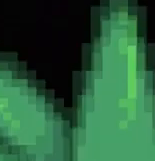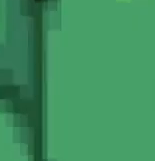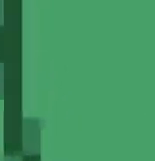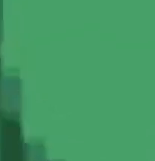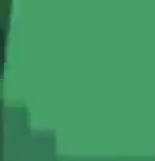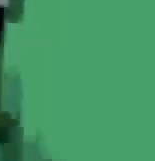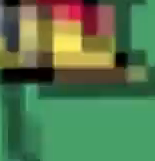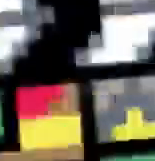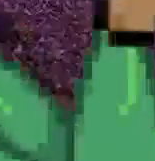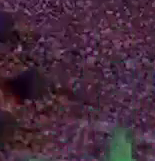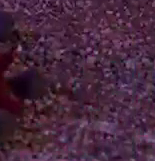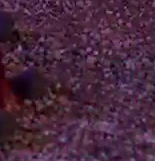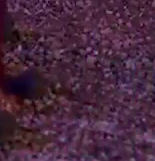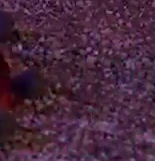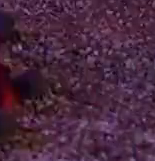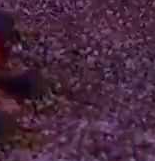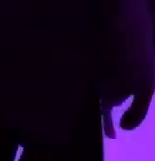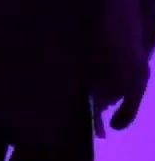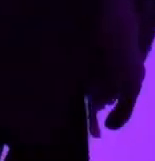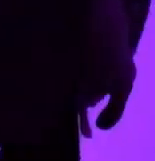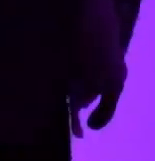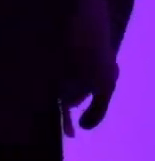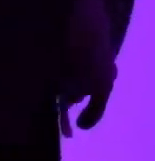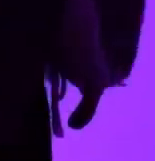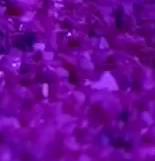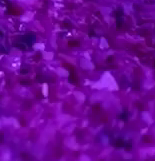solas. Durango.